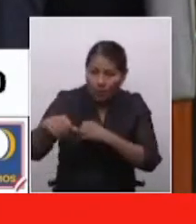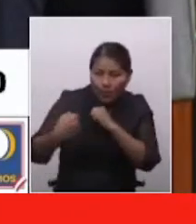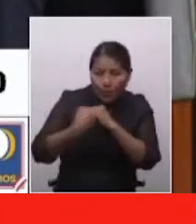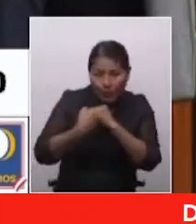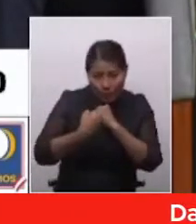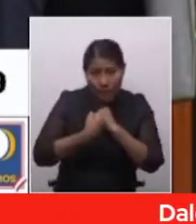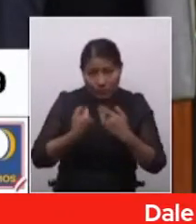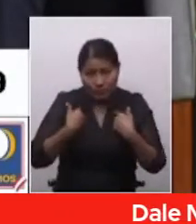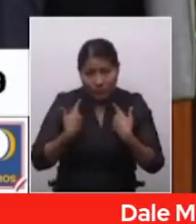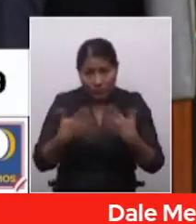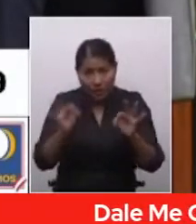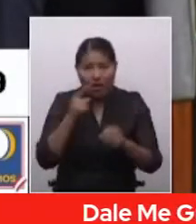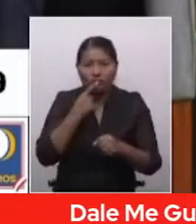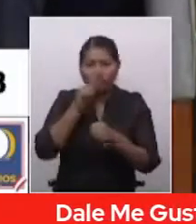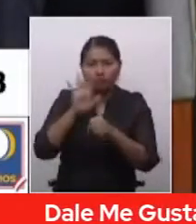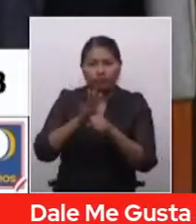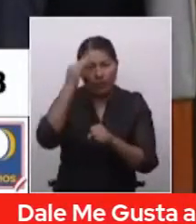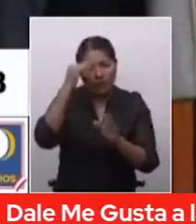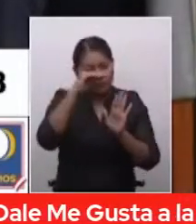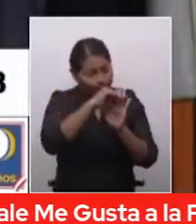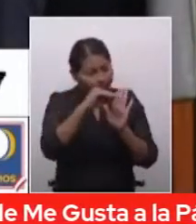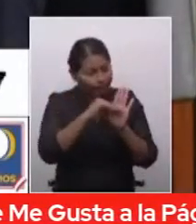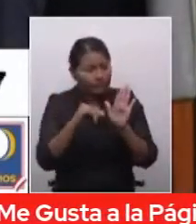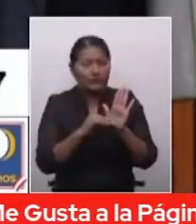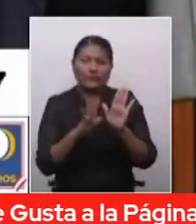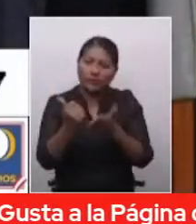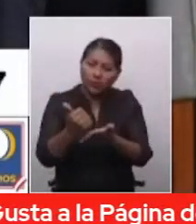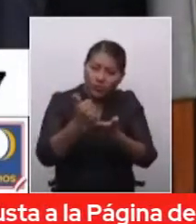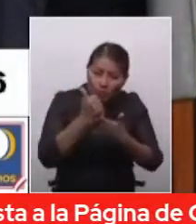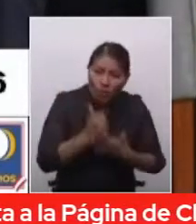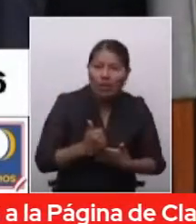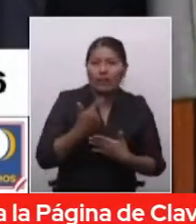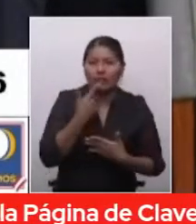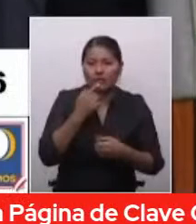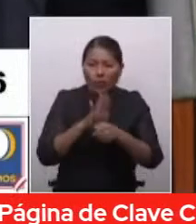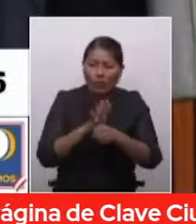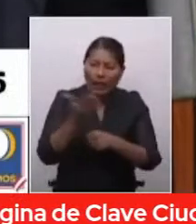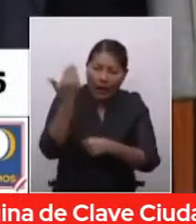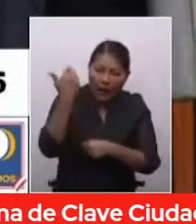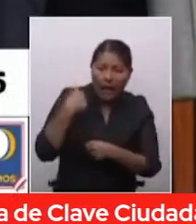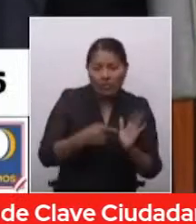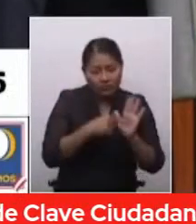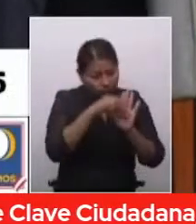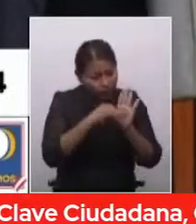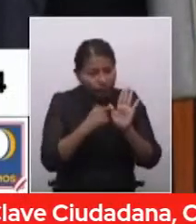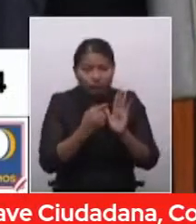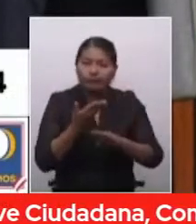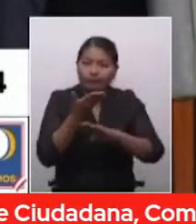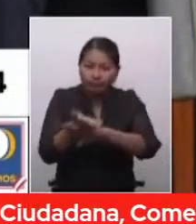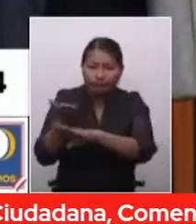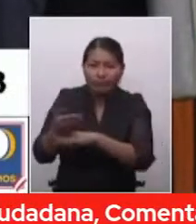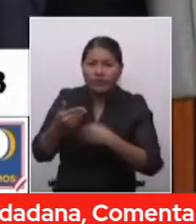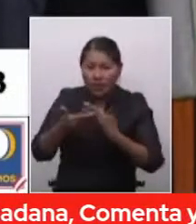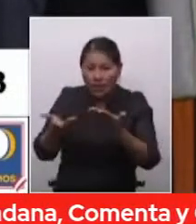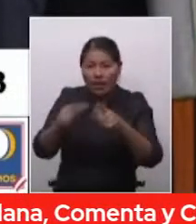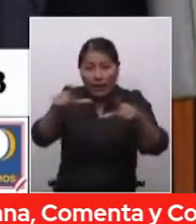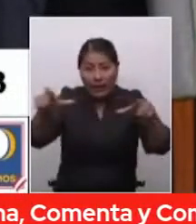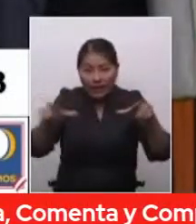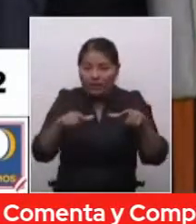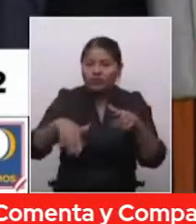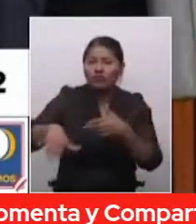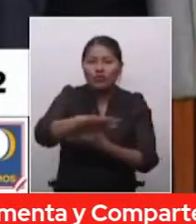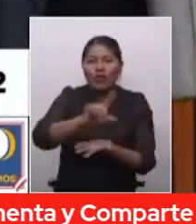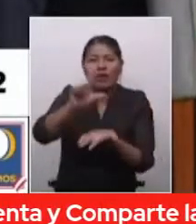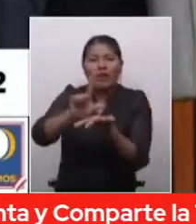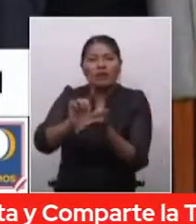me ayuden a cumplir mi promesa, que me ayuden a cumplir lo que les he ofrecido, entregarles una Lima segura